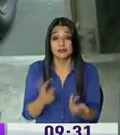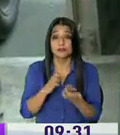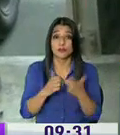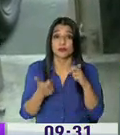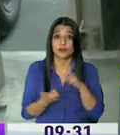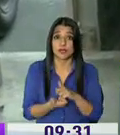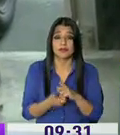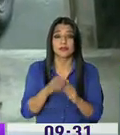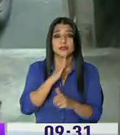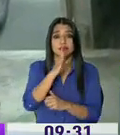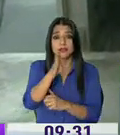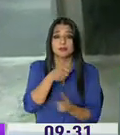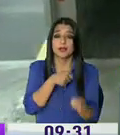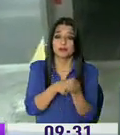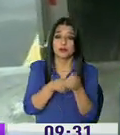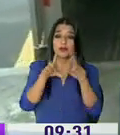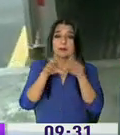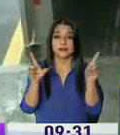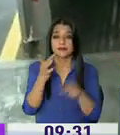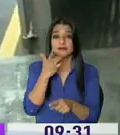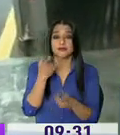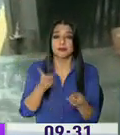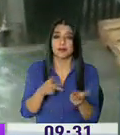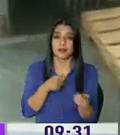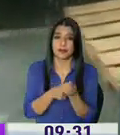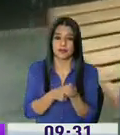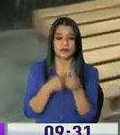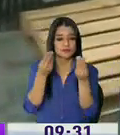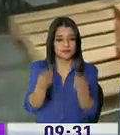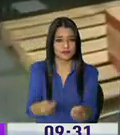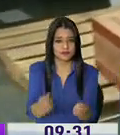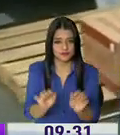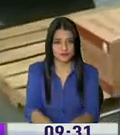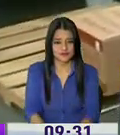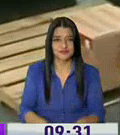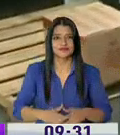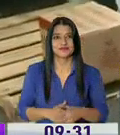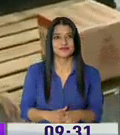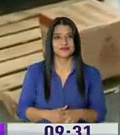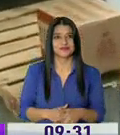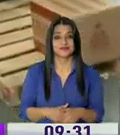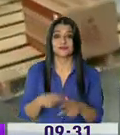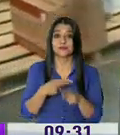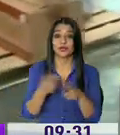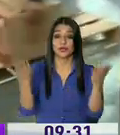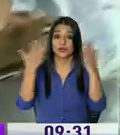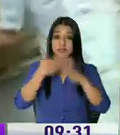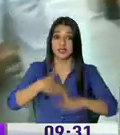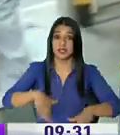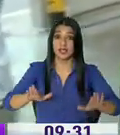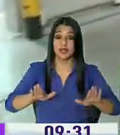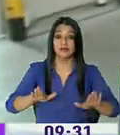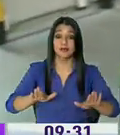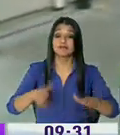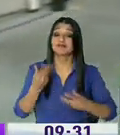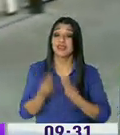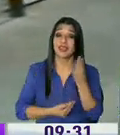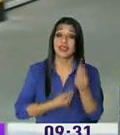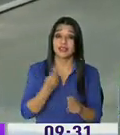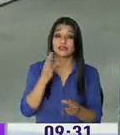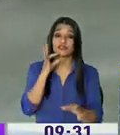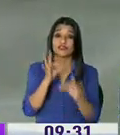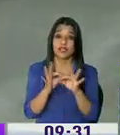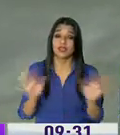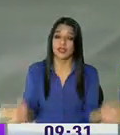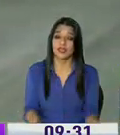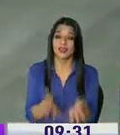pueden contar siempre con Corporación Favorita y con todo el apoyo que nosotros les podamos dar. Muy pronto va a terminar todo esto, así que mucha fe, mucho